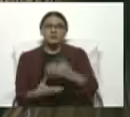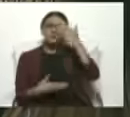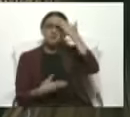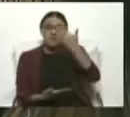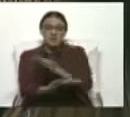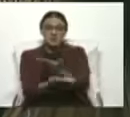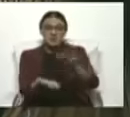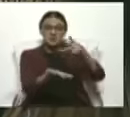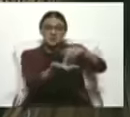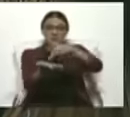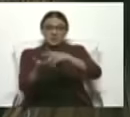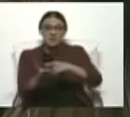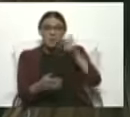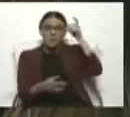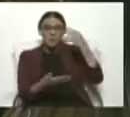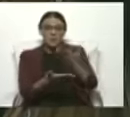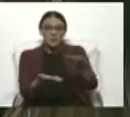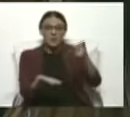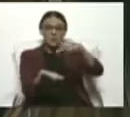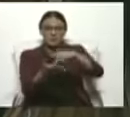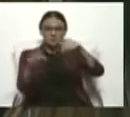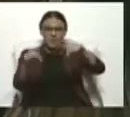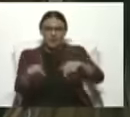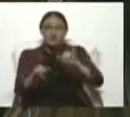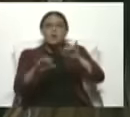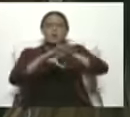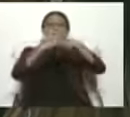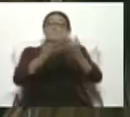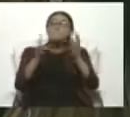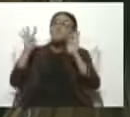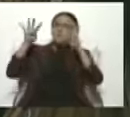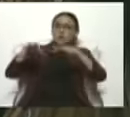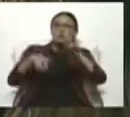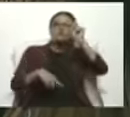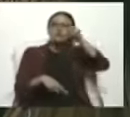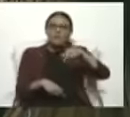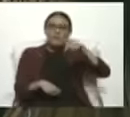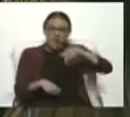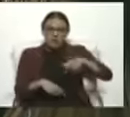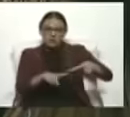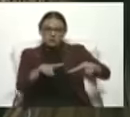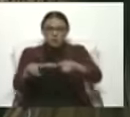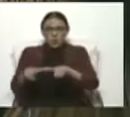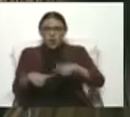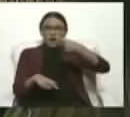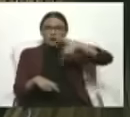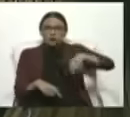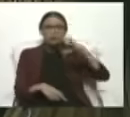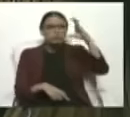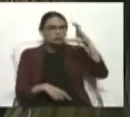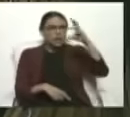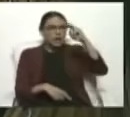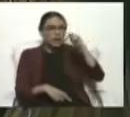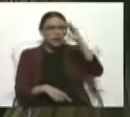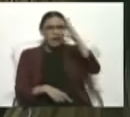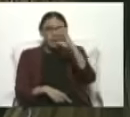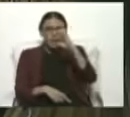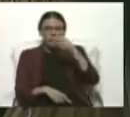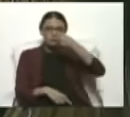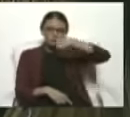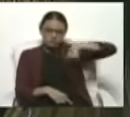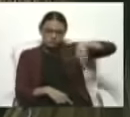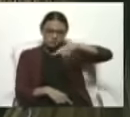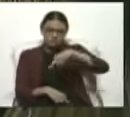Saludo a todo el pueblo de Venezuela y al mundo desde aquí, desde la sede del Poder Electoral, Consejo